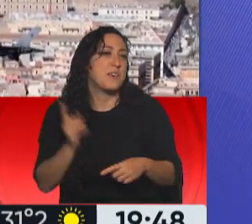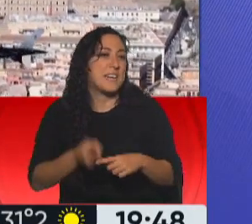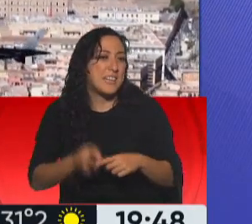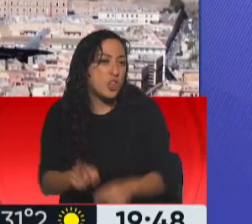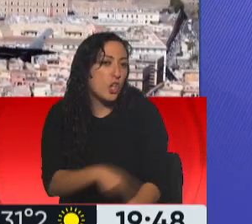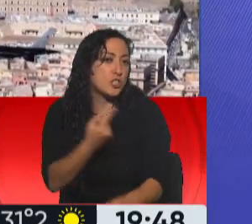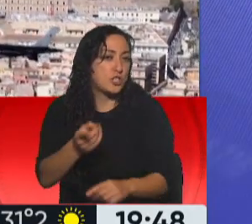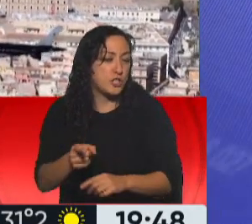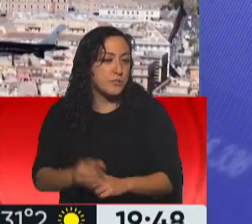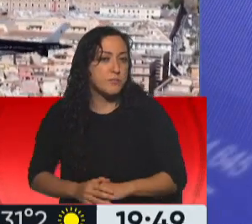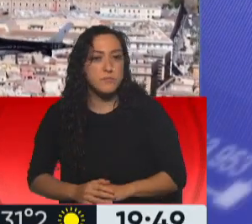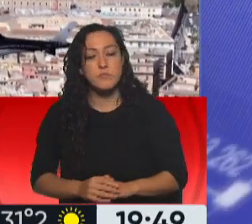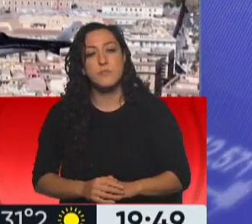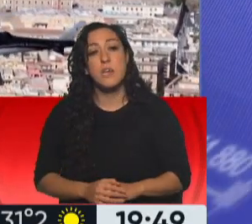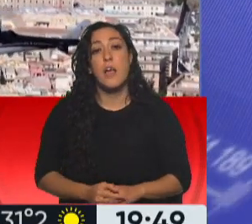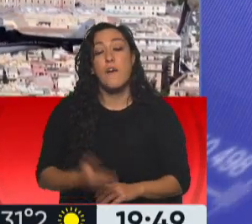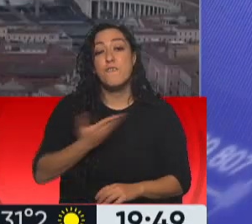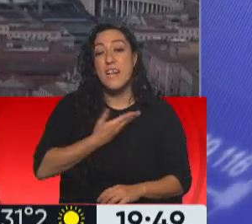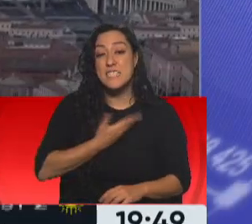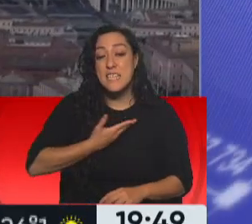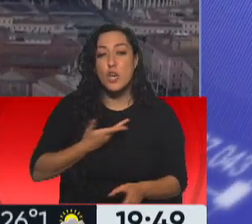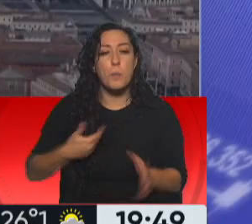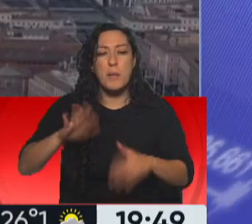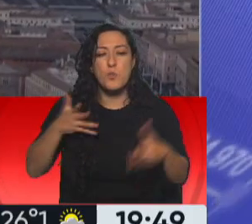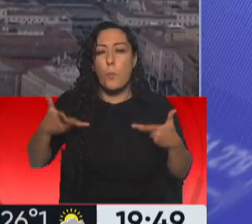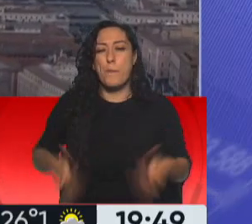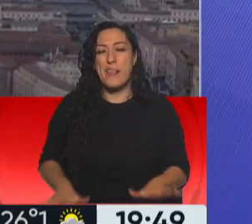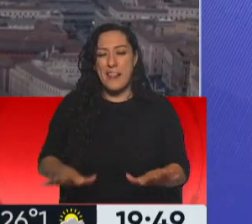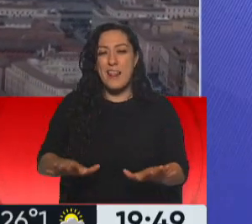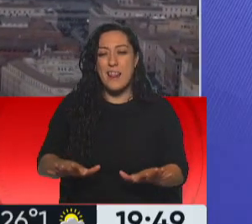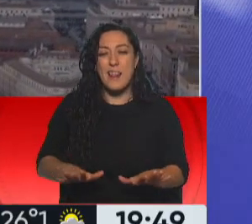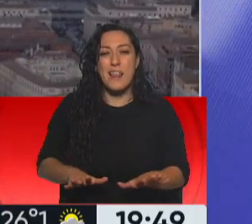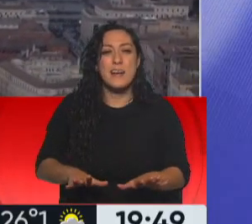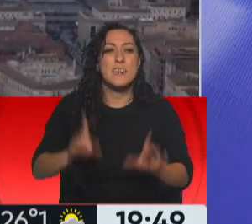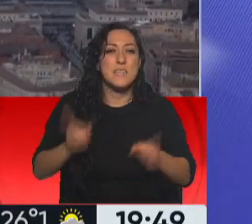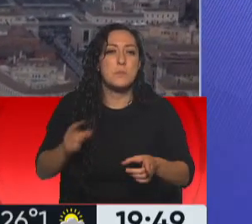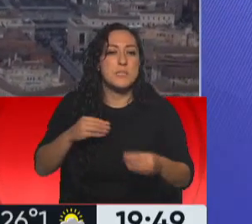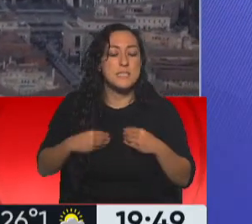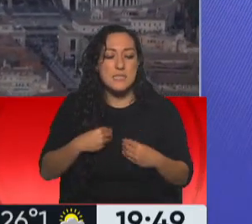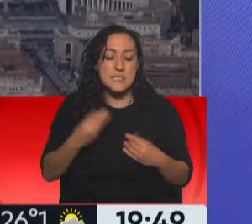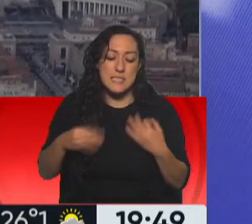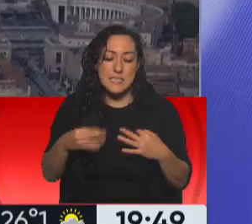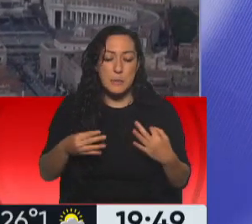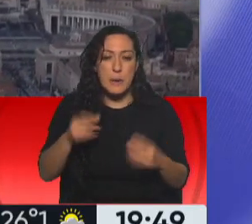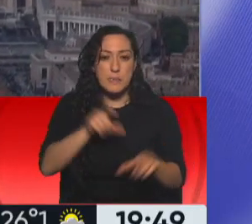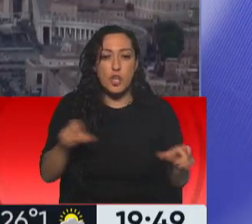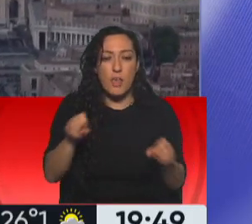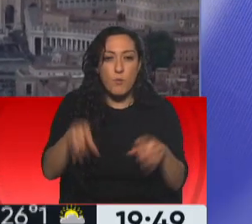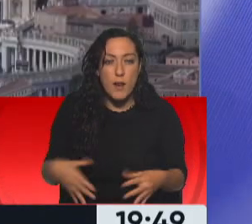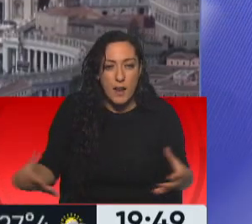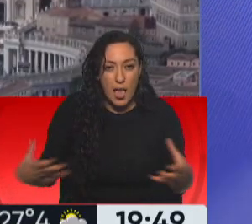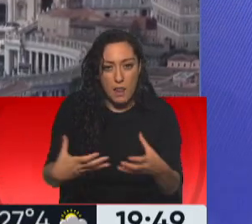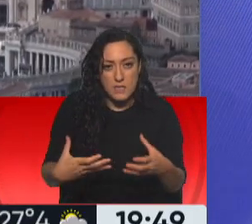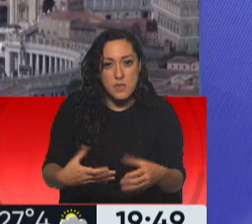En la persona de Francisco se rescata siempre su humildad y su sensibilidad por los más vulnerables.